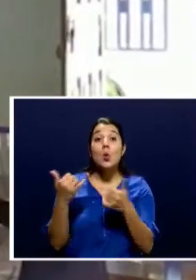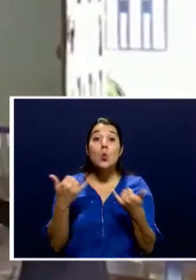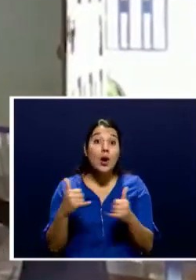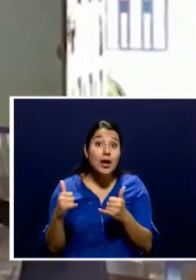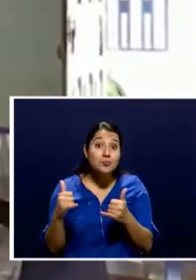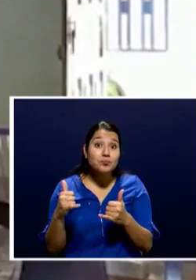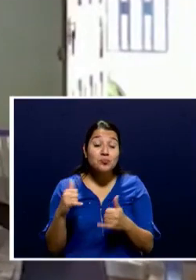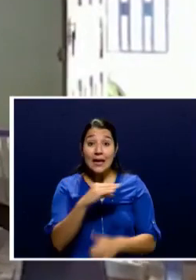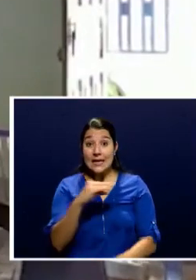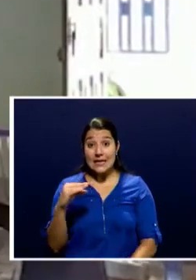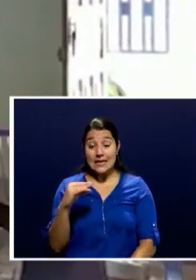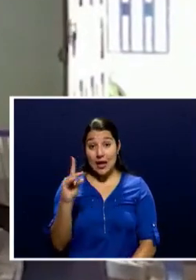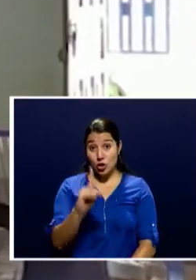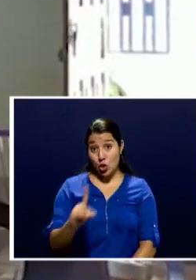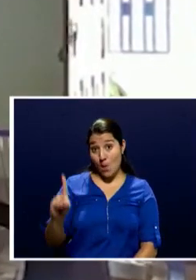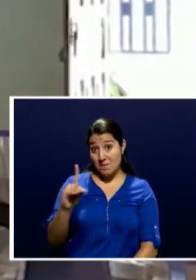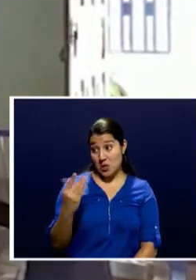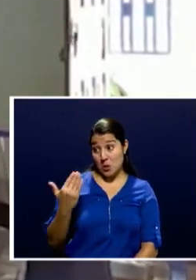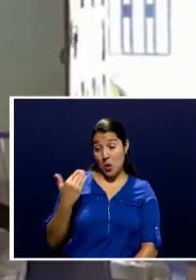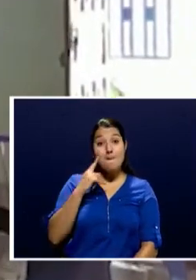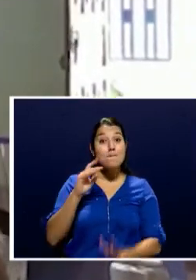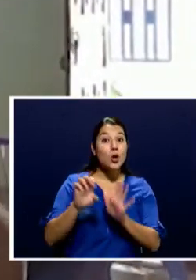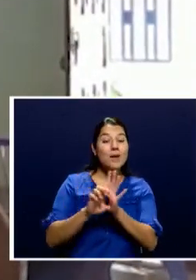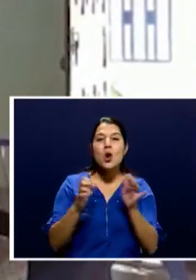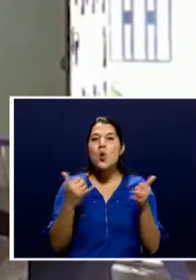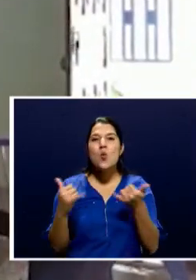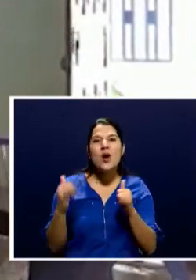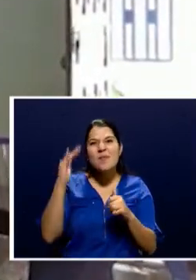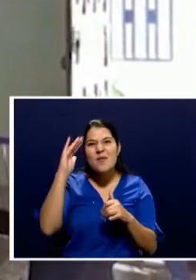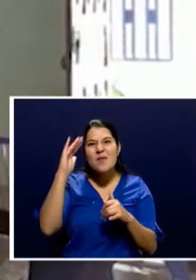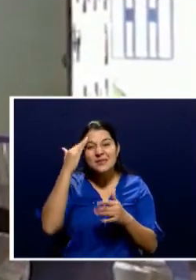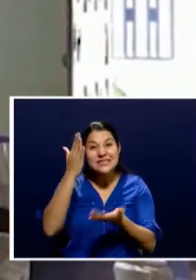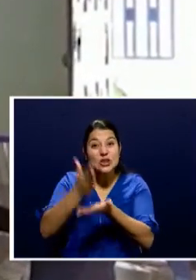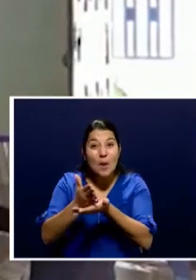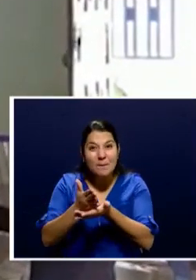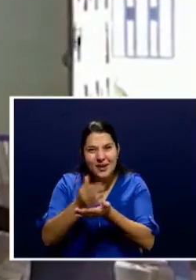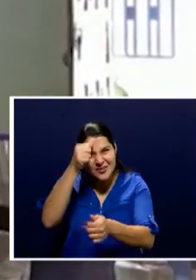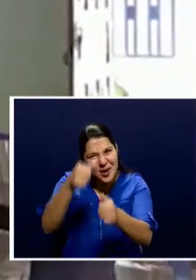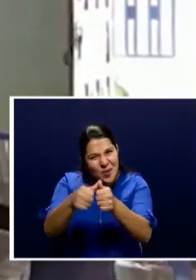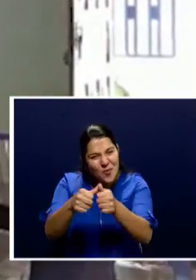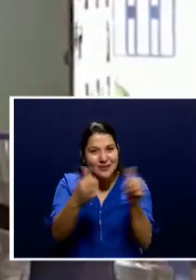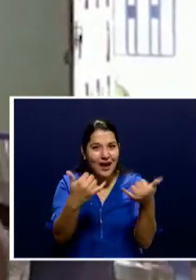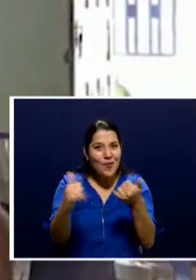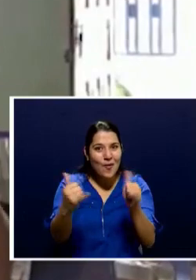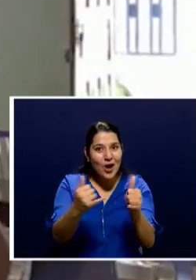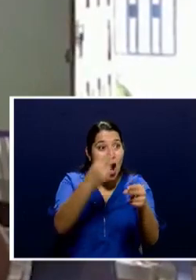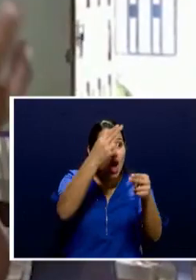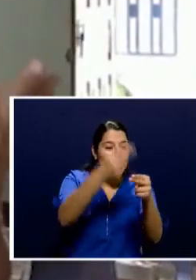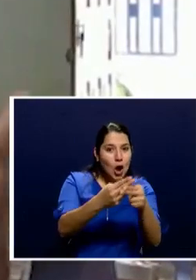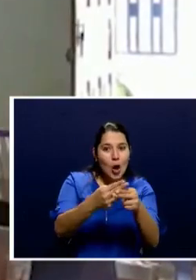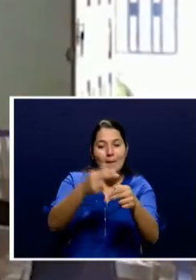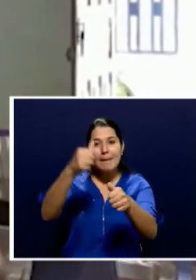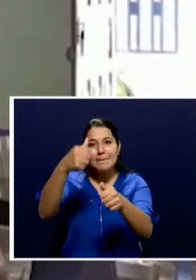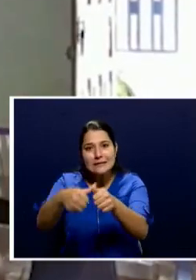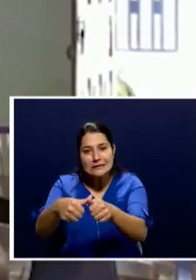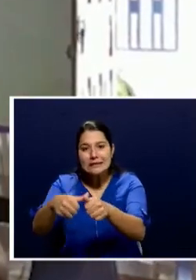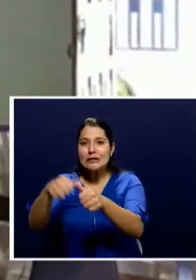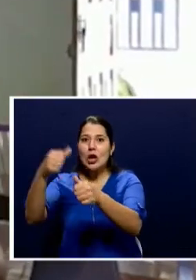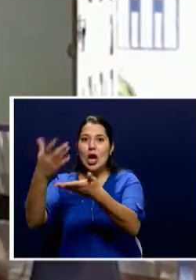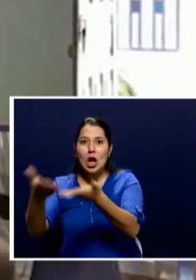por ejemplo, jugamos a través de Facebook el famoso Stop, aquel juego entre muchas personas que se escoge una letra al